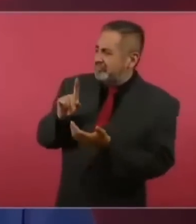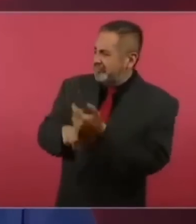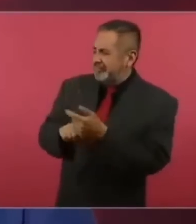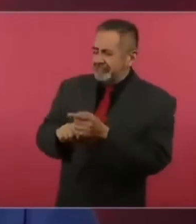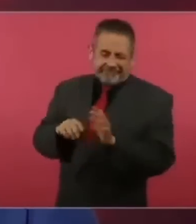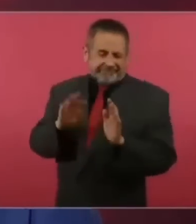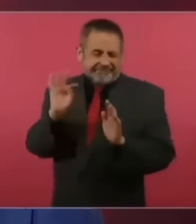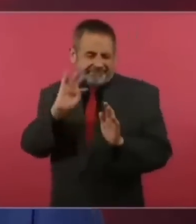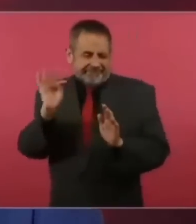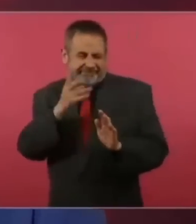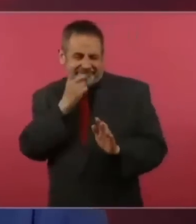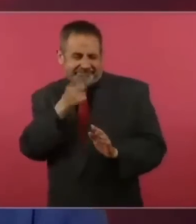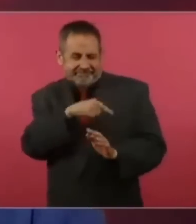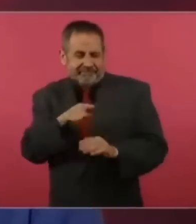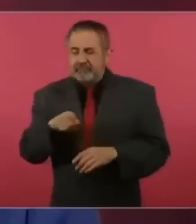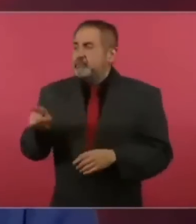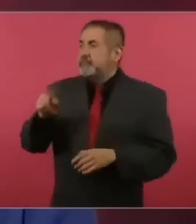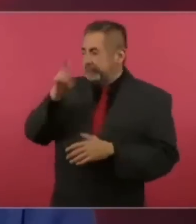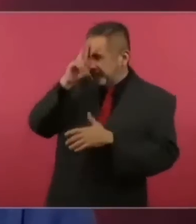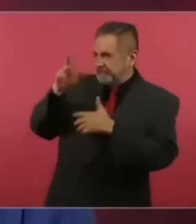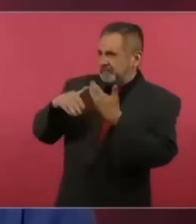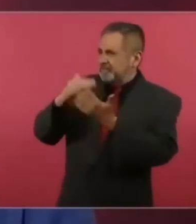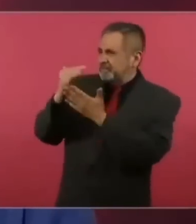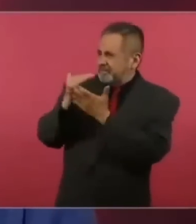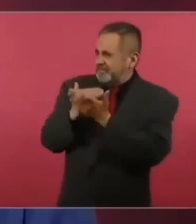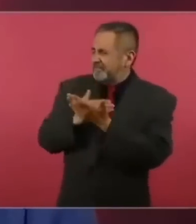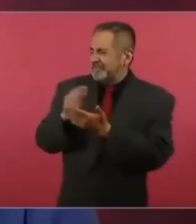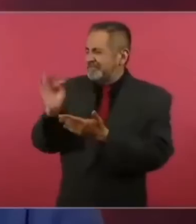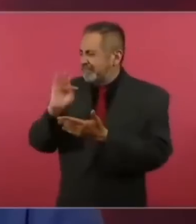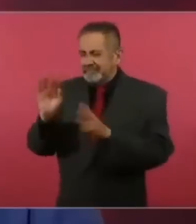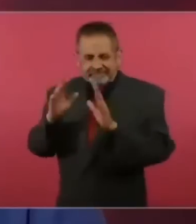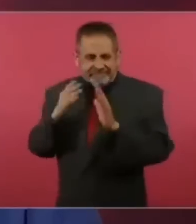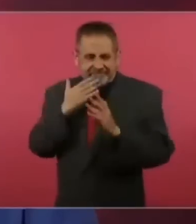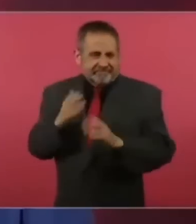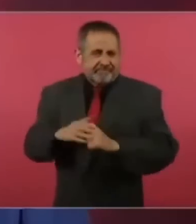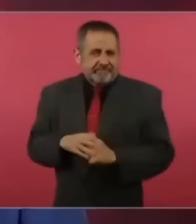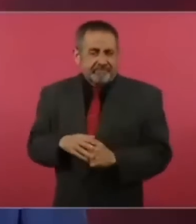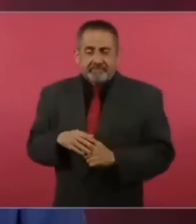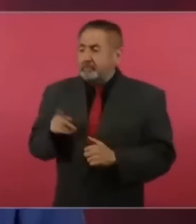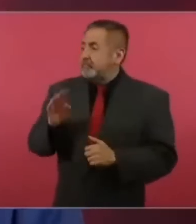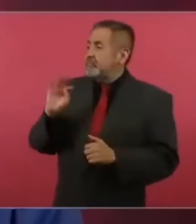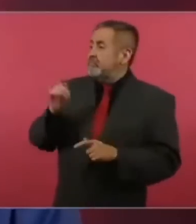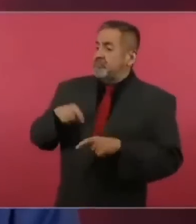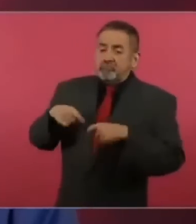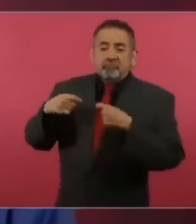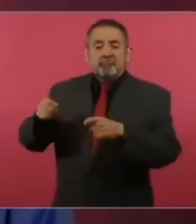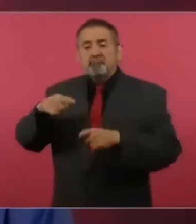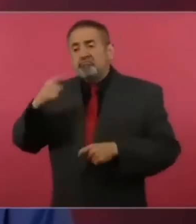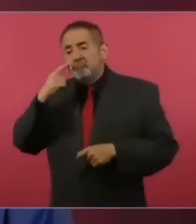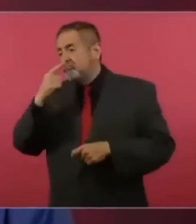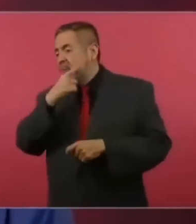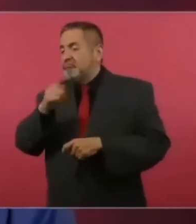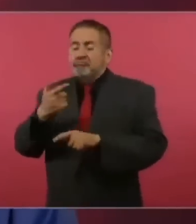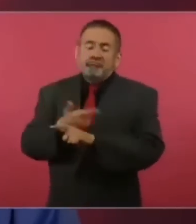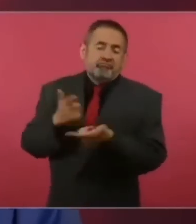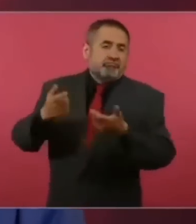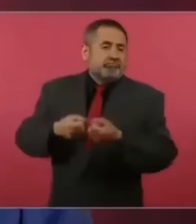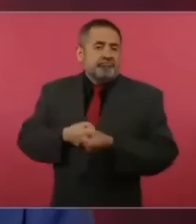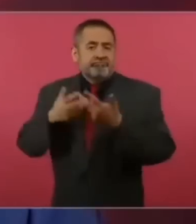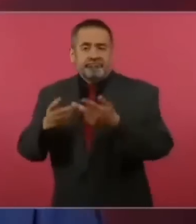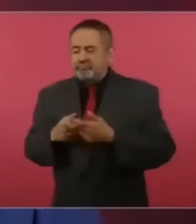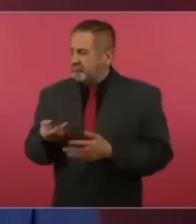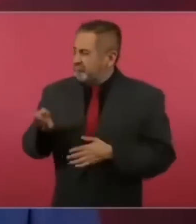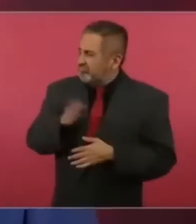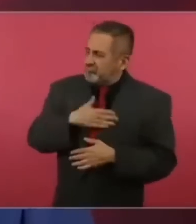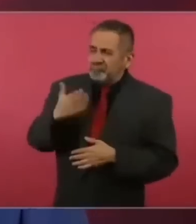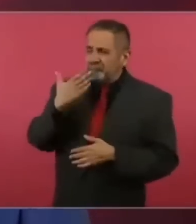bajando la violencia. Qué bien que se garanticen las libertades. Qué